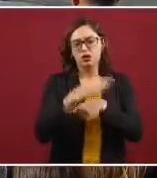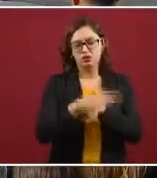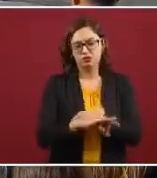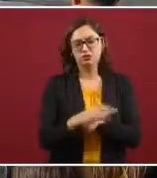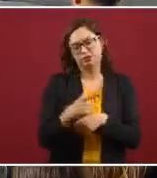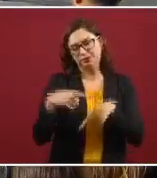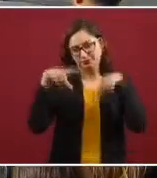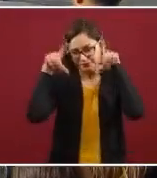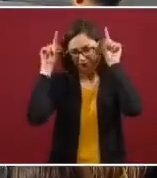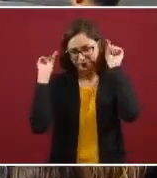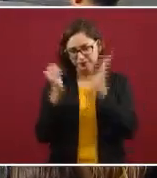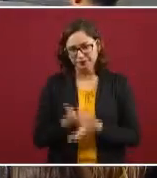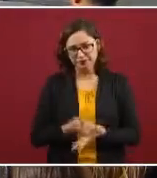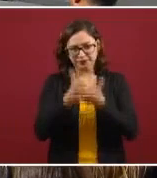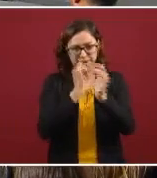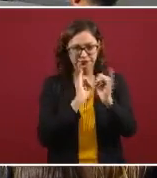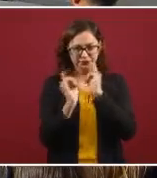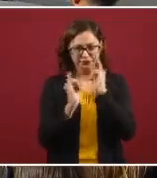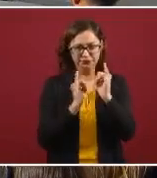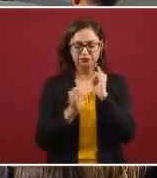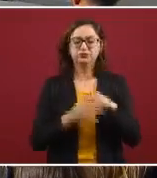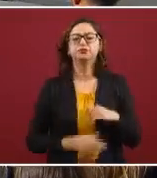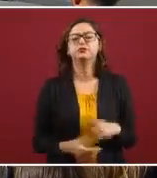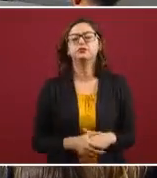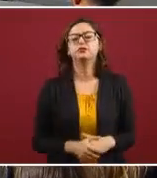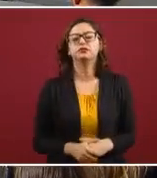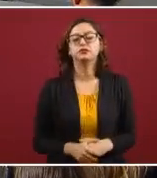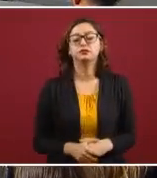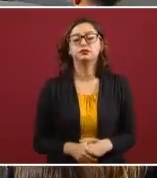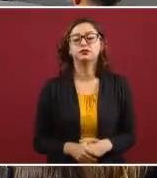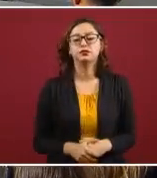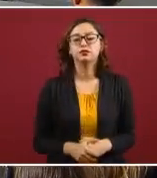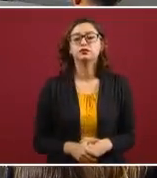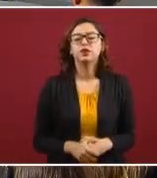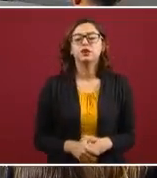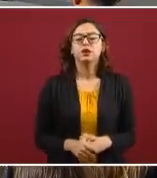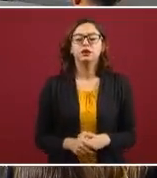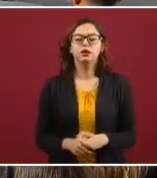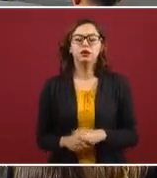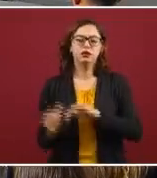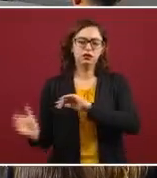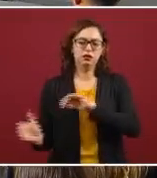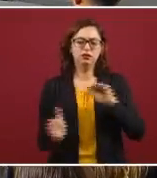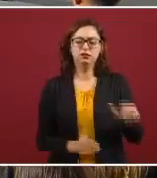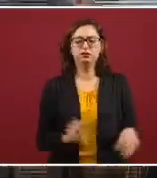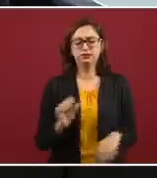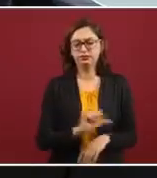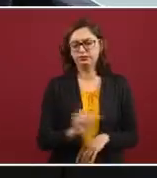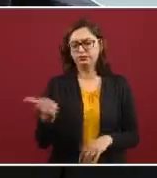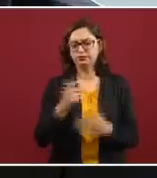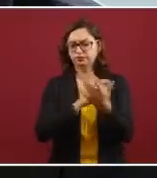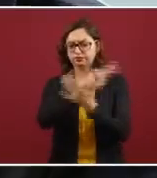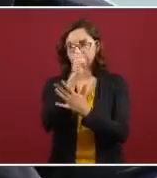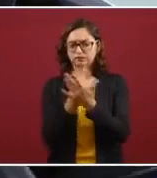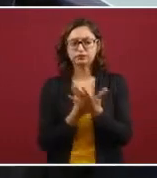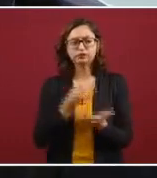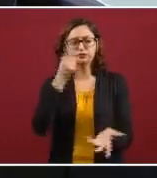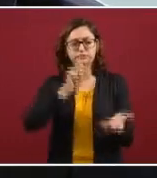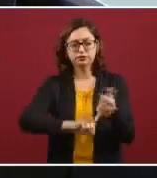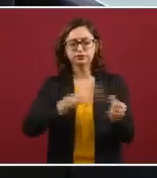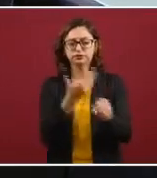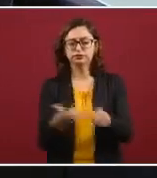siguiente. Adicionalmente a eso, hay un programa de infraestructura y equipamiento para fortalecer